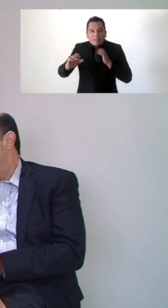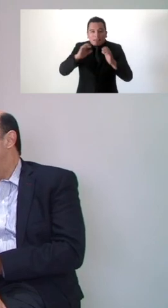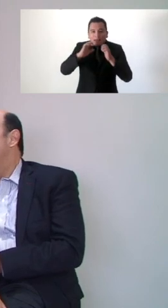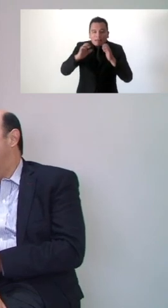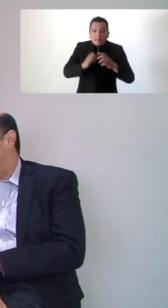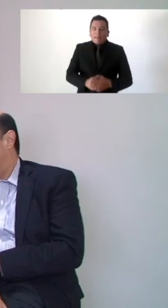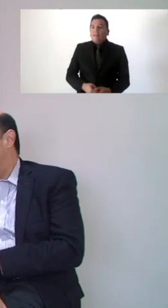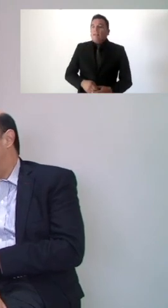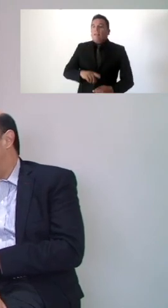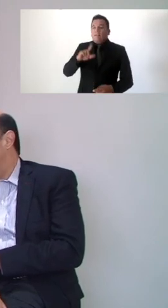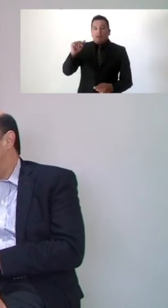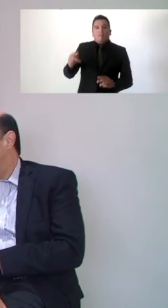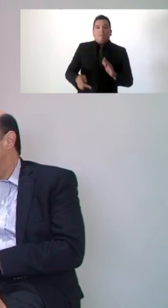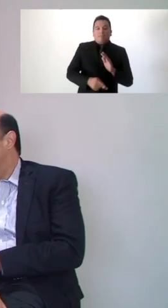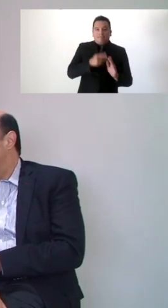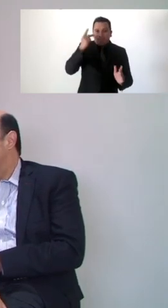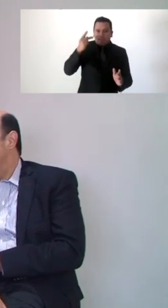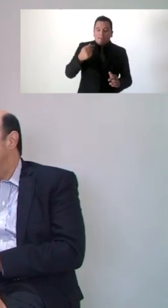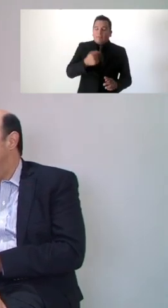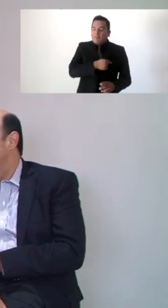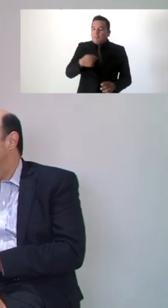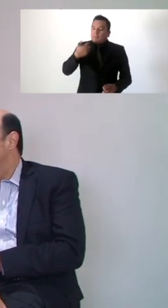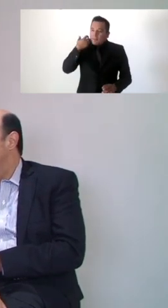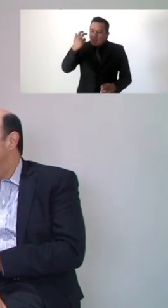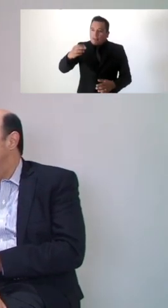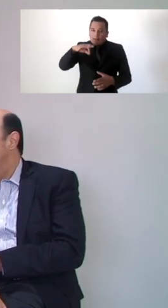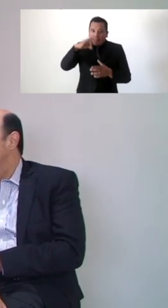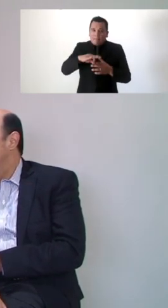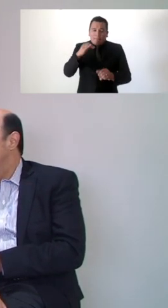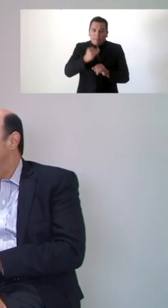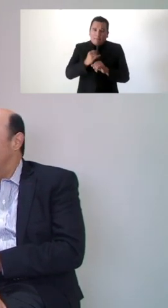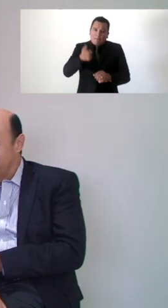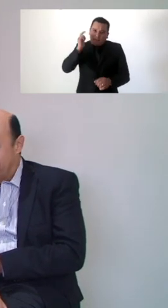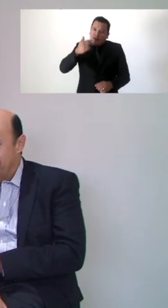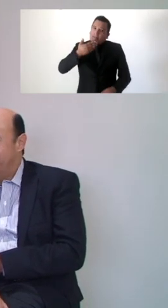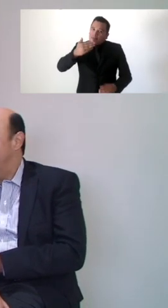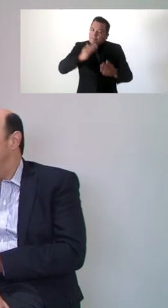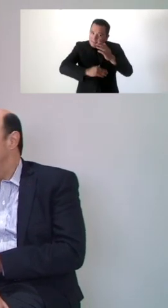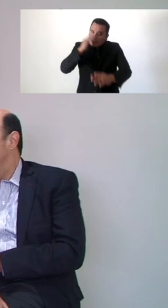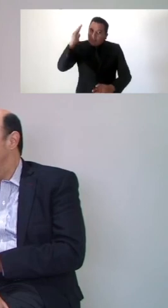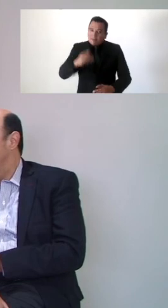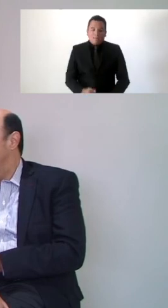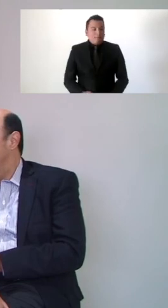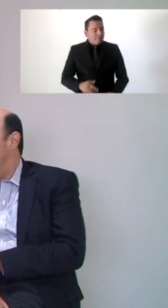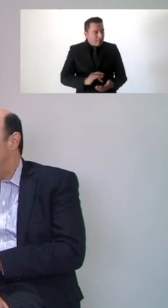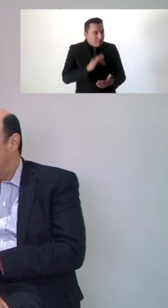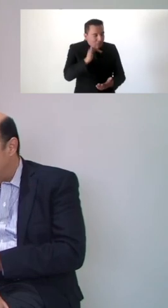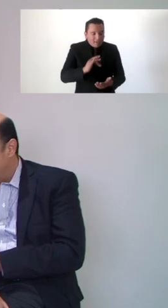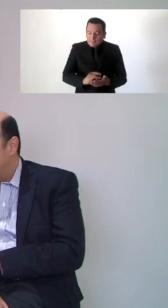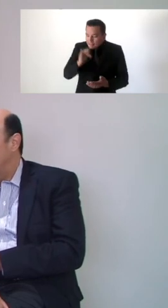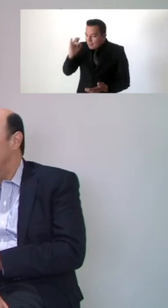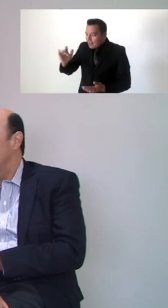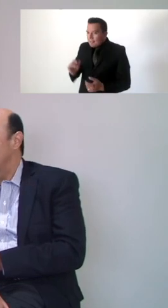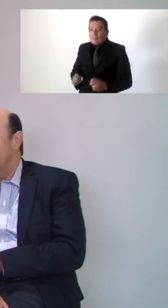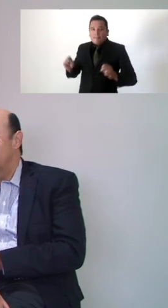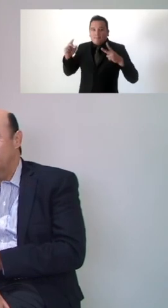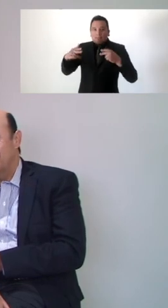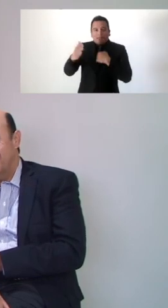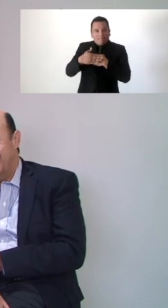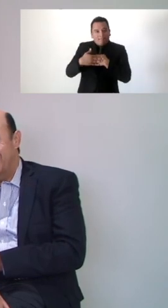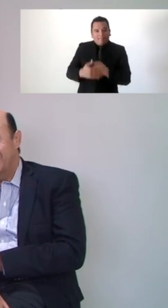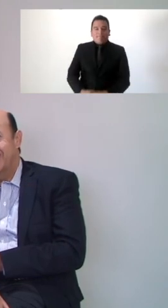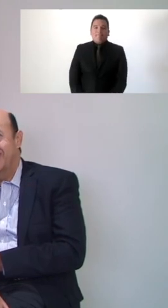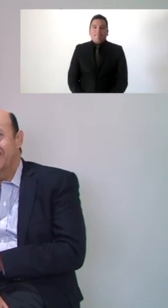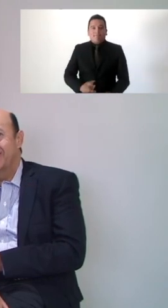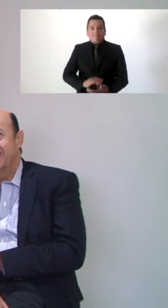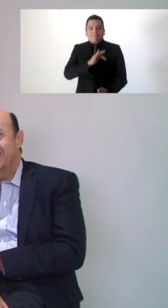muchas gracias, consejero, por la entrevista. Gracias. Y le deseamos el mejor de los éxitos a la votación electrónica para los mexicanos en el extranjero. Muchas gracias. Gracias a ustedes. Hasta